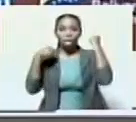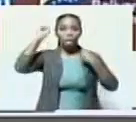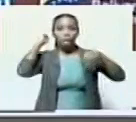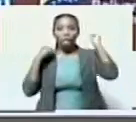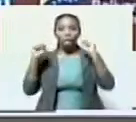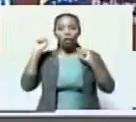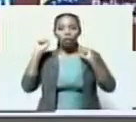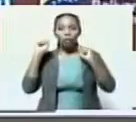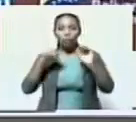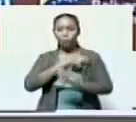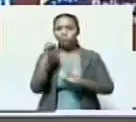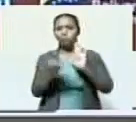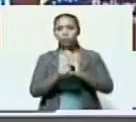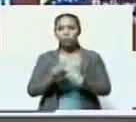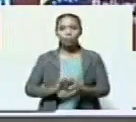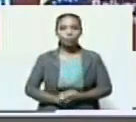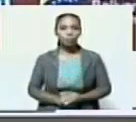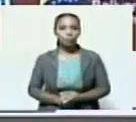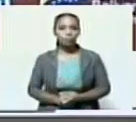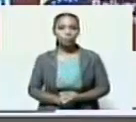absoluta.